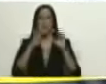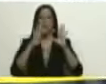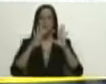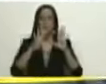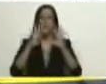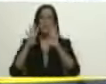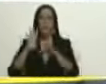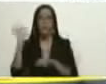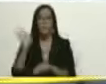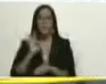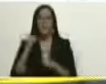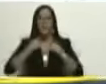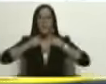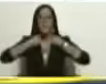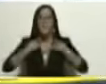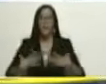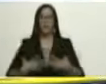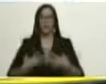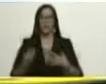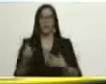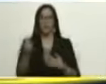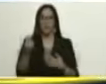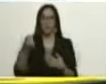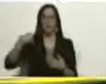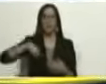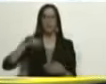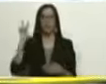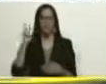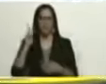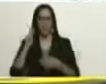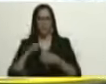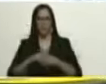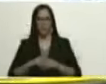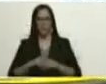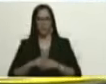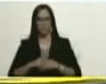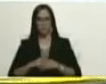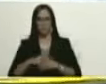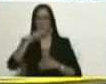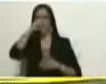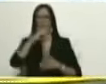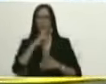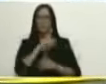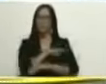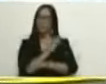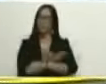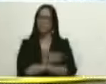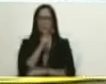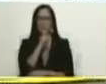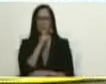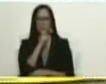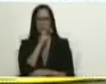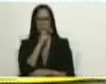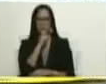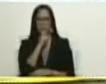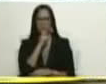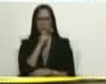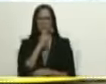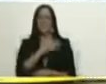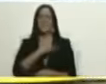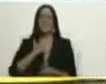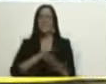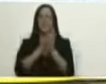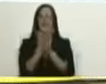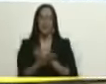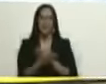99% de la pérdida del ingreso de Venezuela. Años durísimos que buscaban colapsar